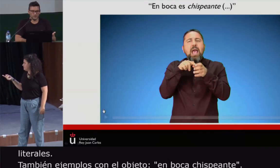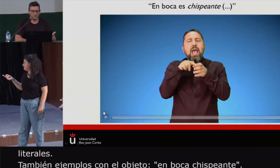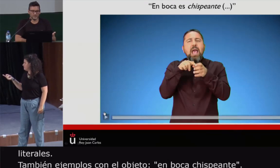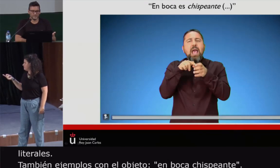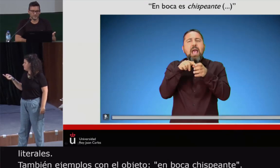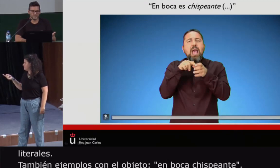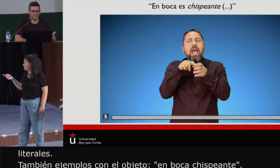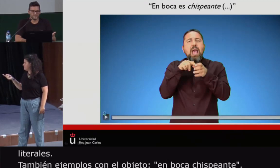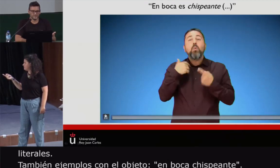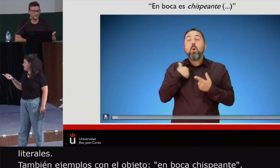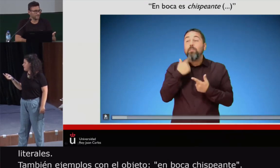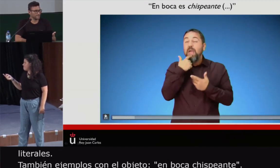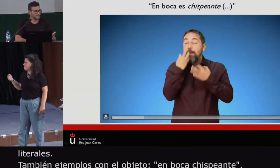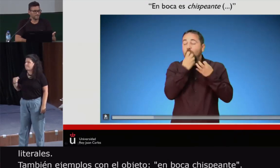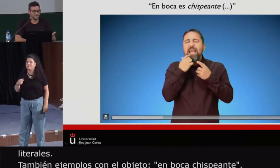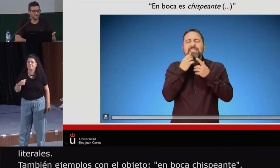La vuelvo a poner, perdón.